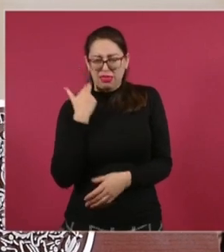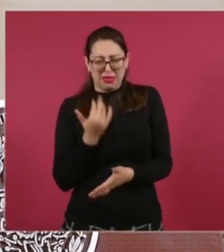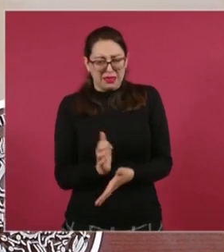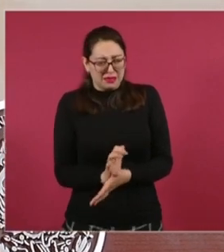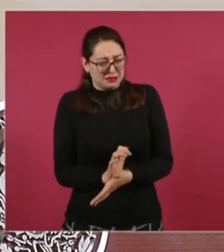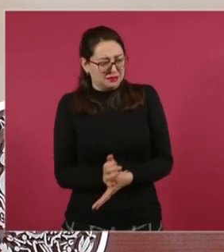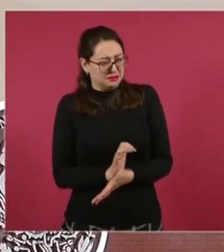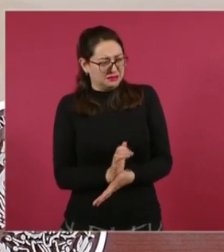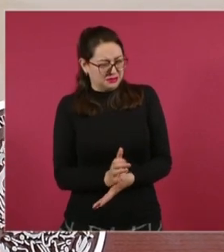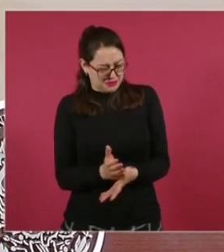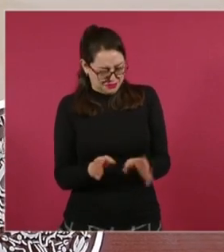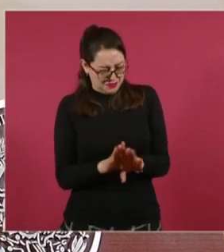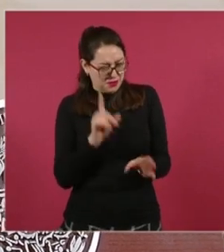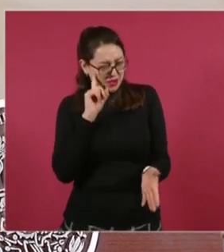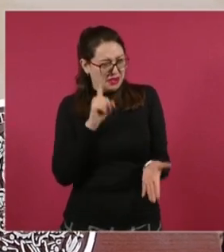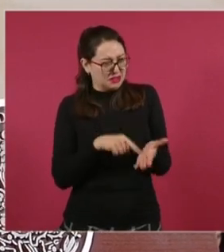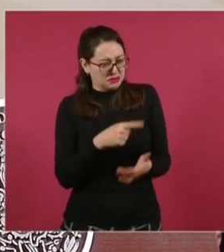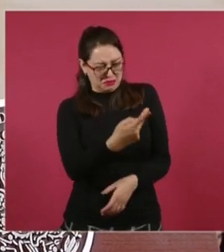saliste tú? Así.